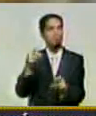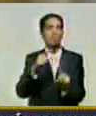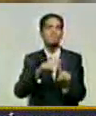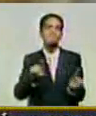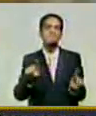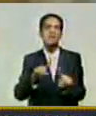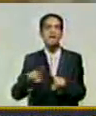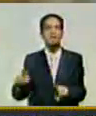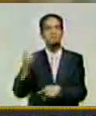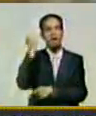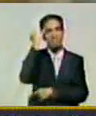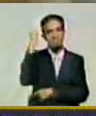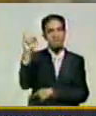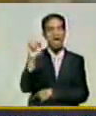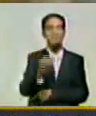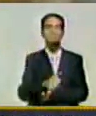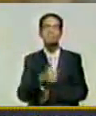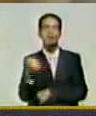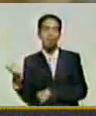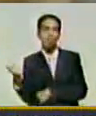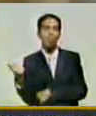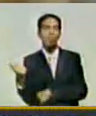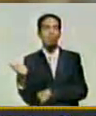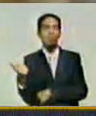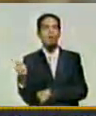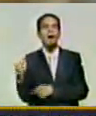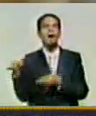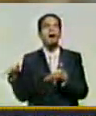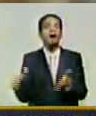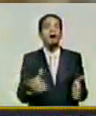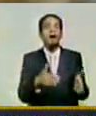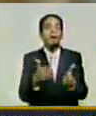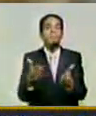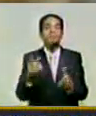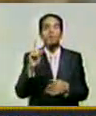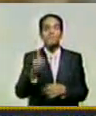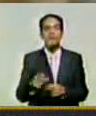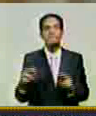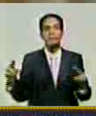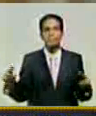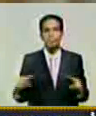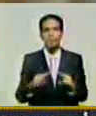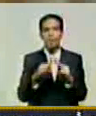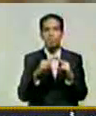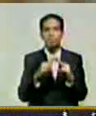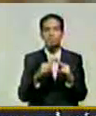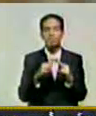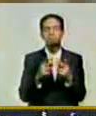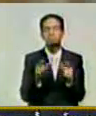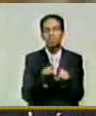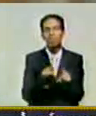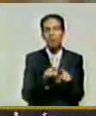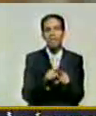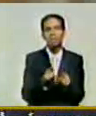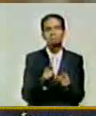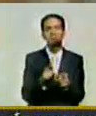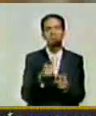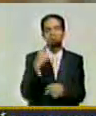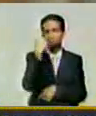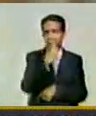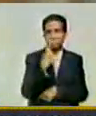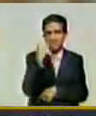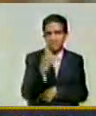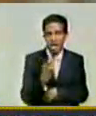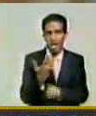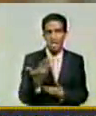e ideológica del otro. Es un camino donde nos tenemos que encontrar de forma cristiana, de forma sincera,